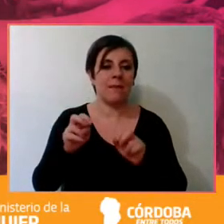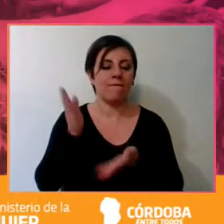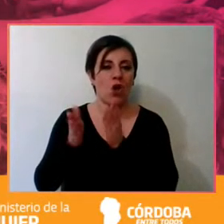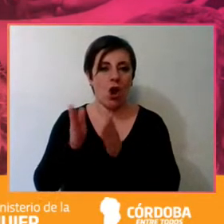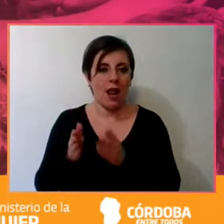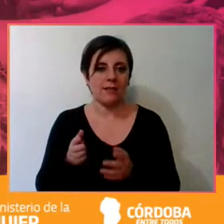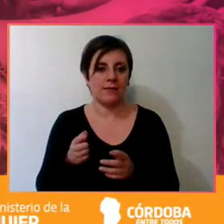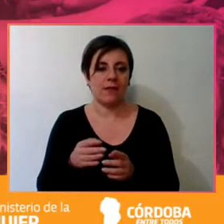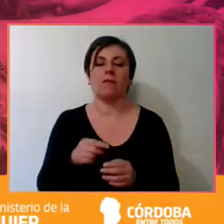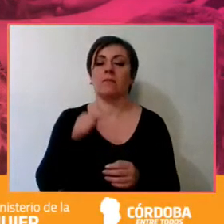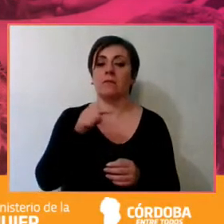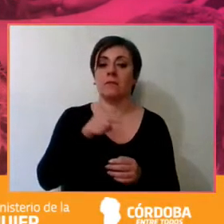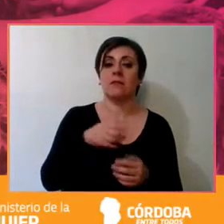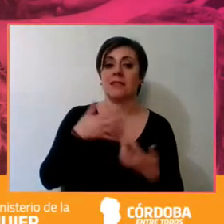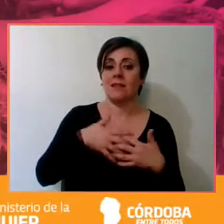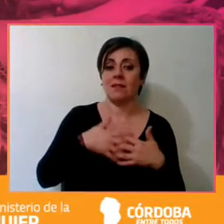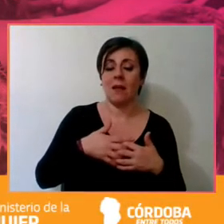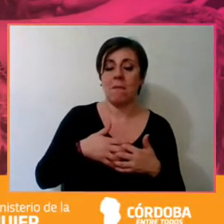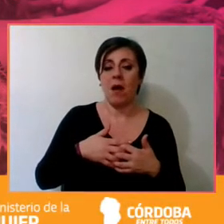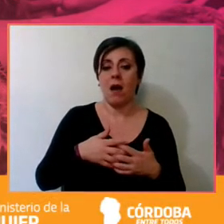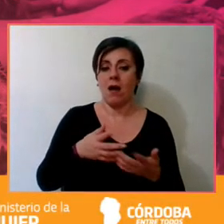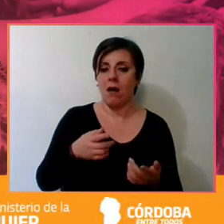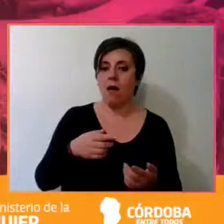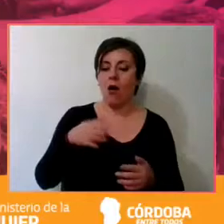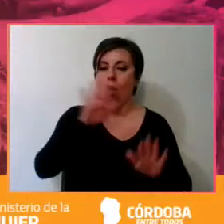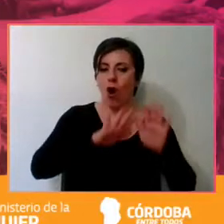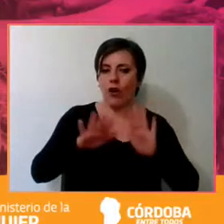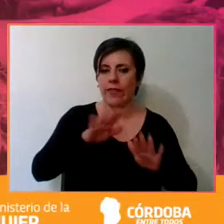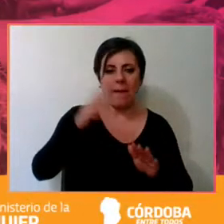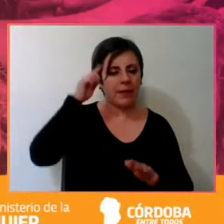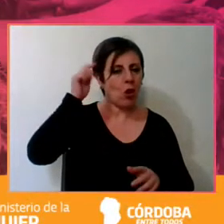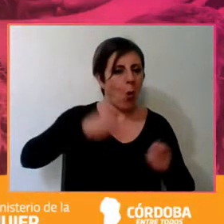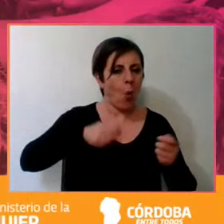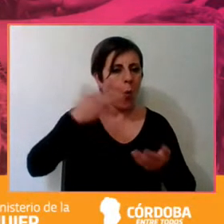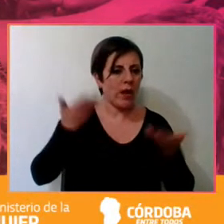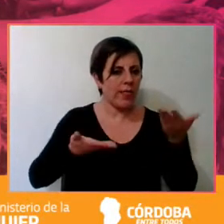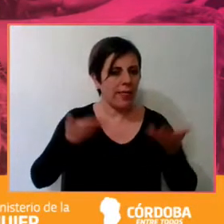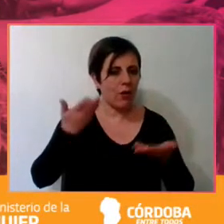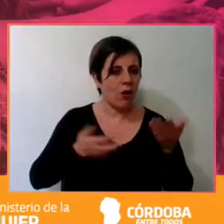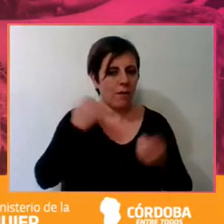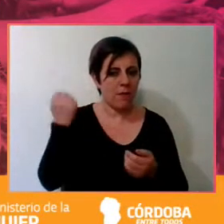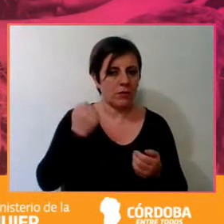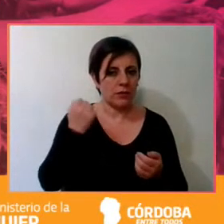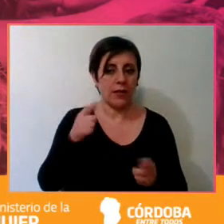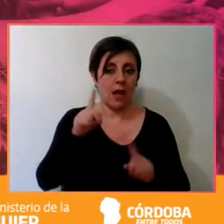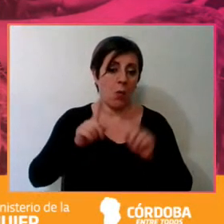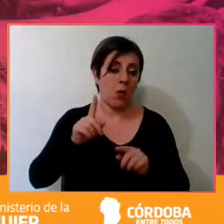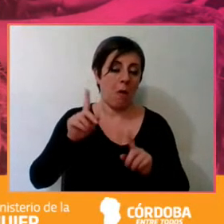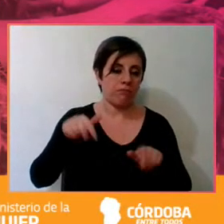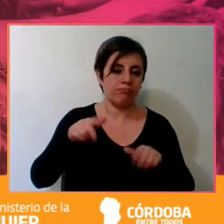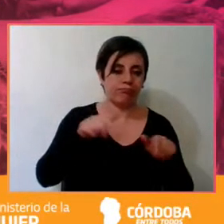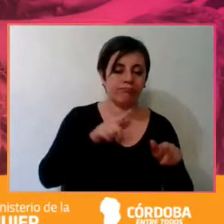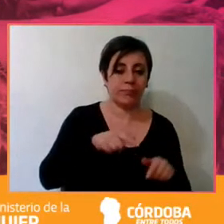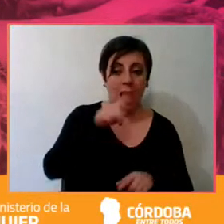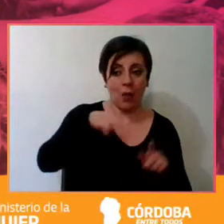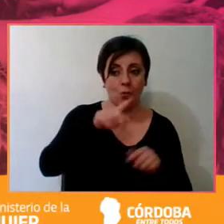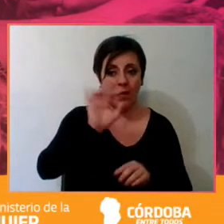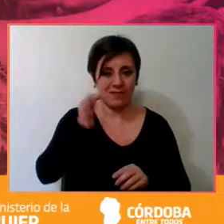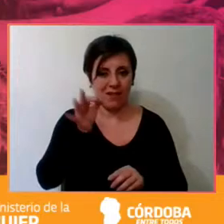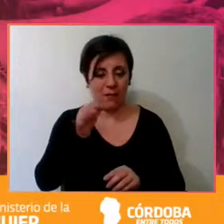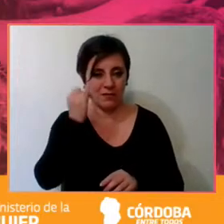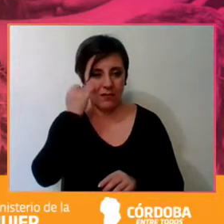muy relevantes, el ordenamiento jurídico es muy relevante. Yo les quiero recordar para quienes no saben, y a lo mejor muchas de ustedes lo saben, pero